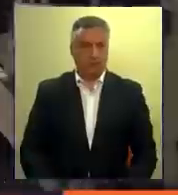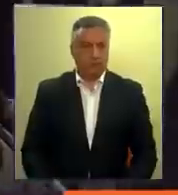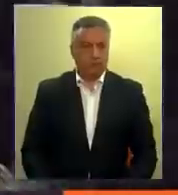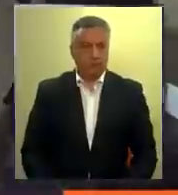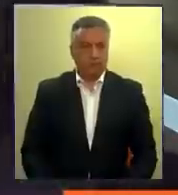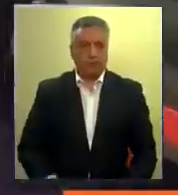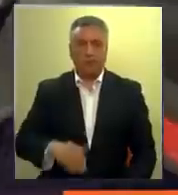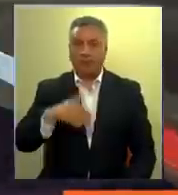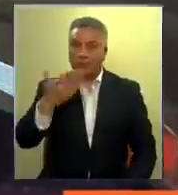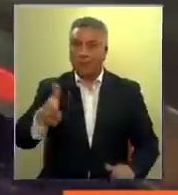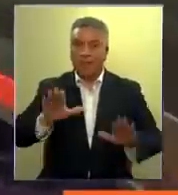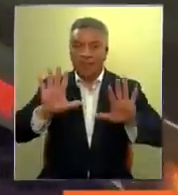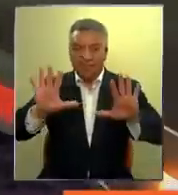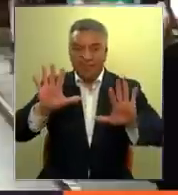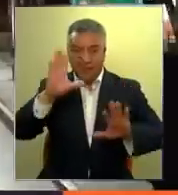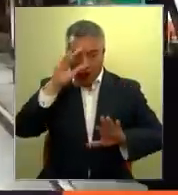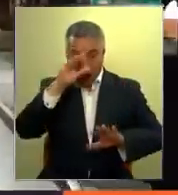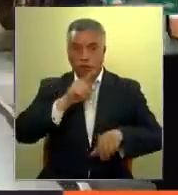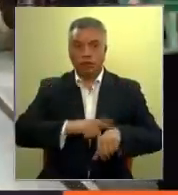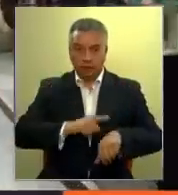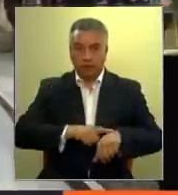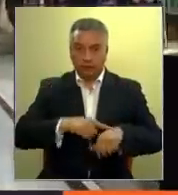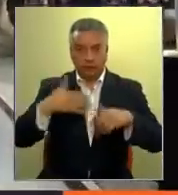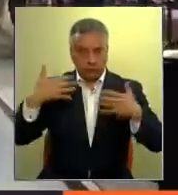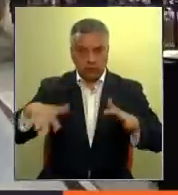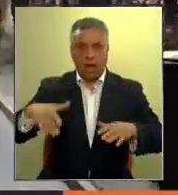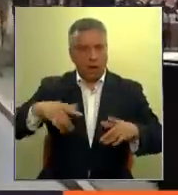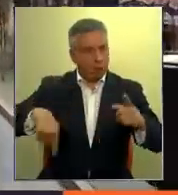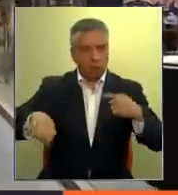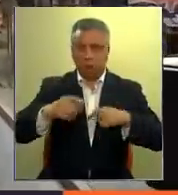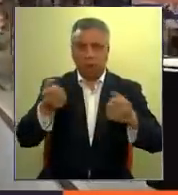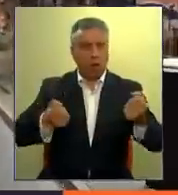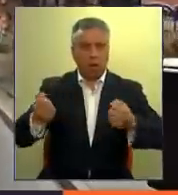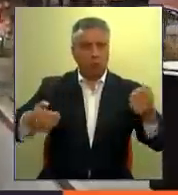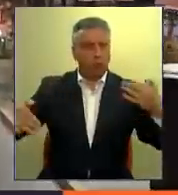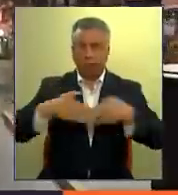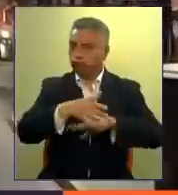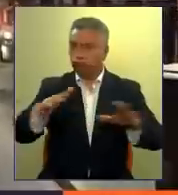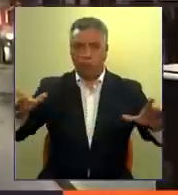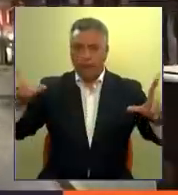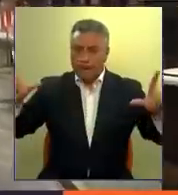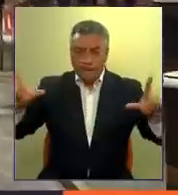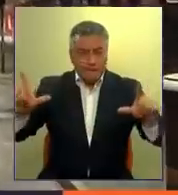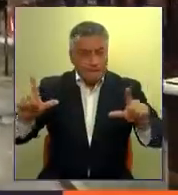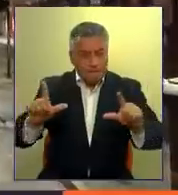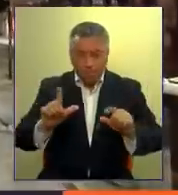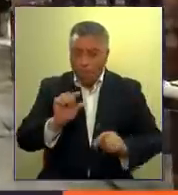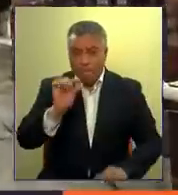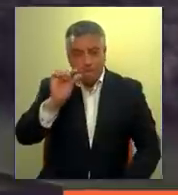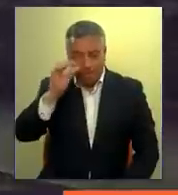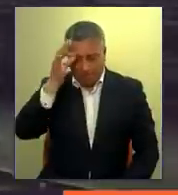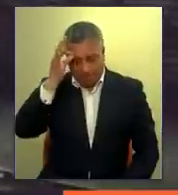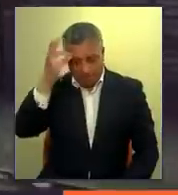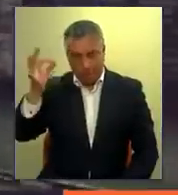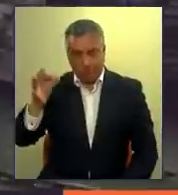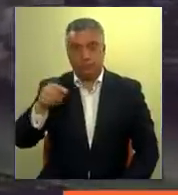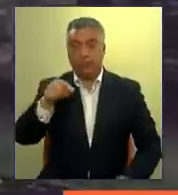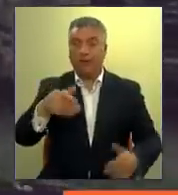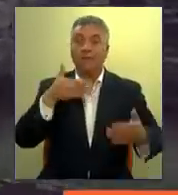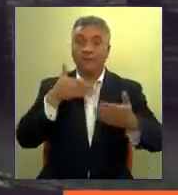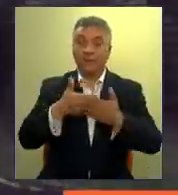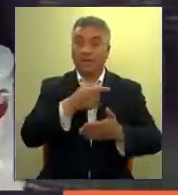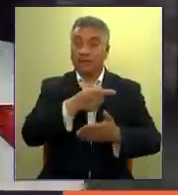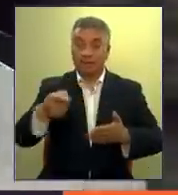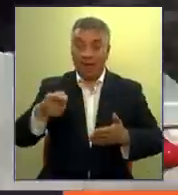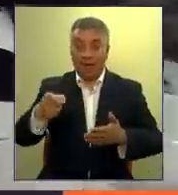Son las 10 de la noche y hace bastante rato que la movilidad de personas bajó al mínimo. Al menos aquí, el fin de semana largo de fiestas